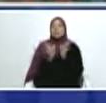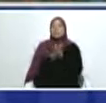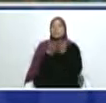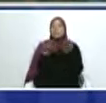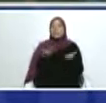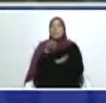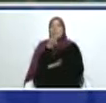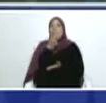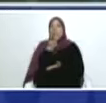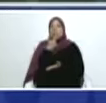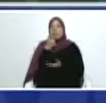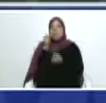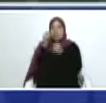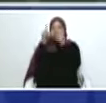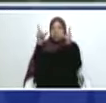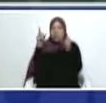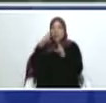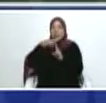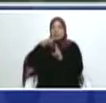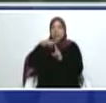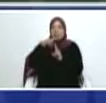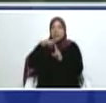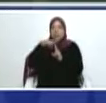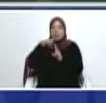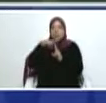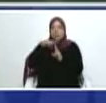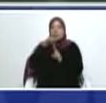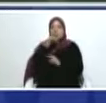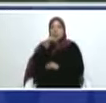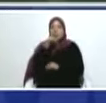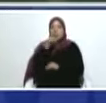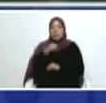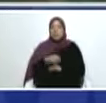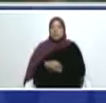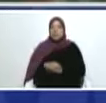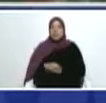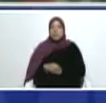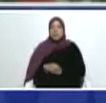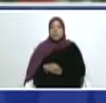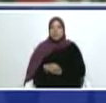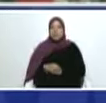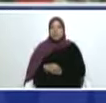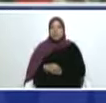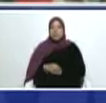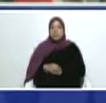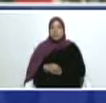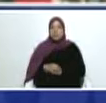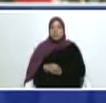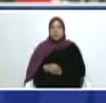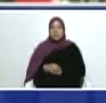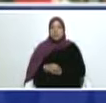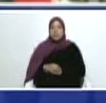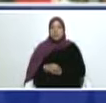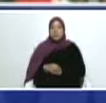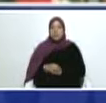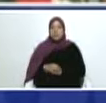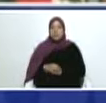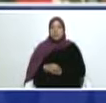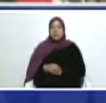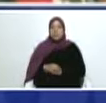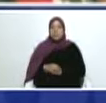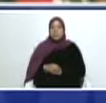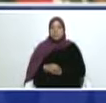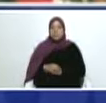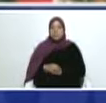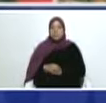hermoso, mire, impresionante. Ahí está Diosdado hablando ya. Tienen su acto, ahí está Pedro Infante, también Robert